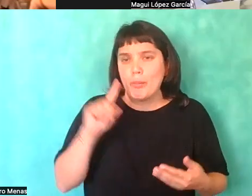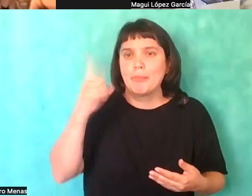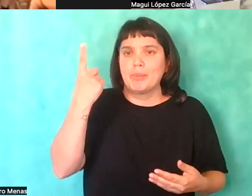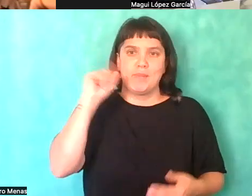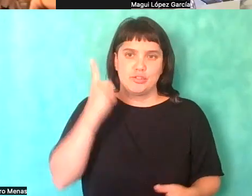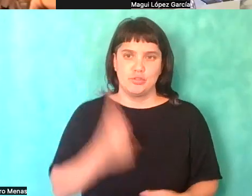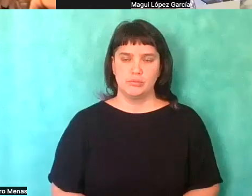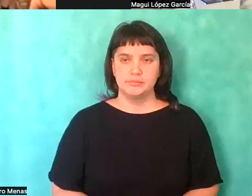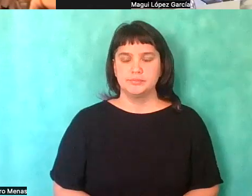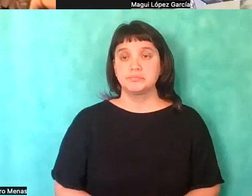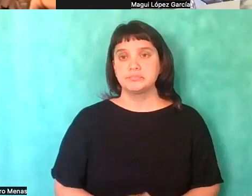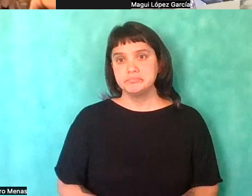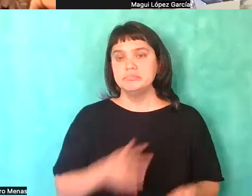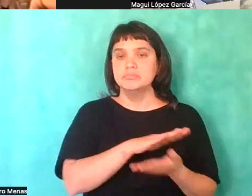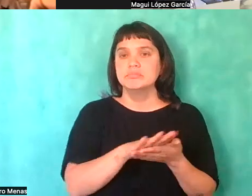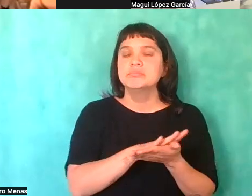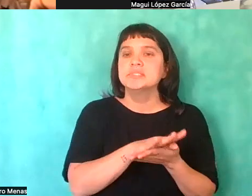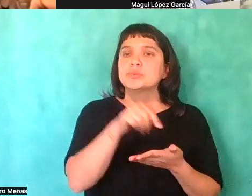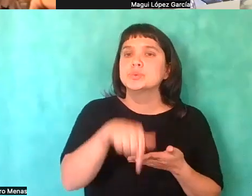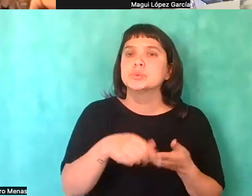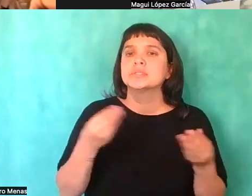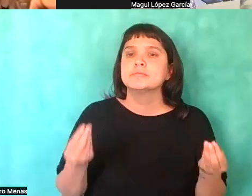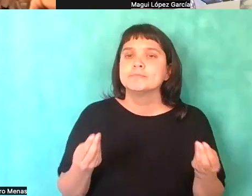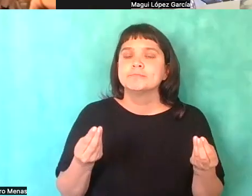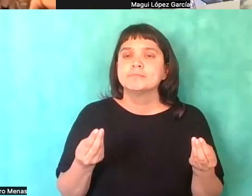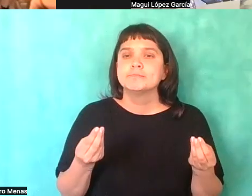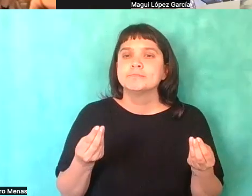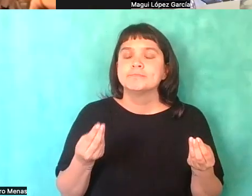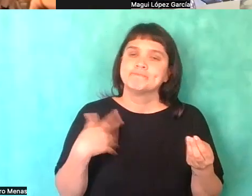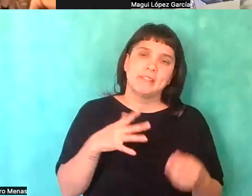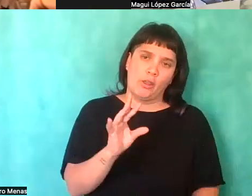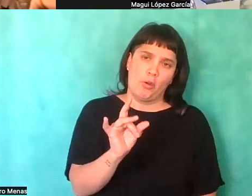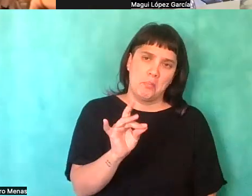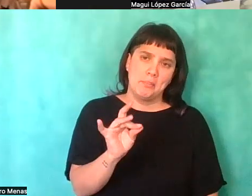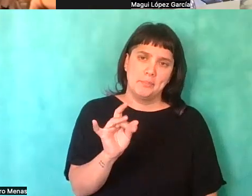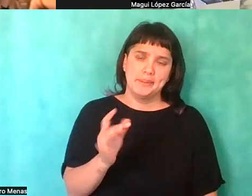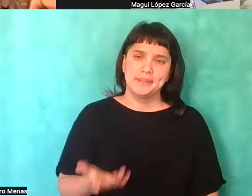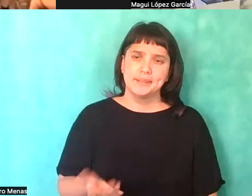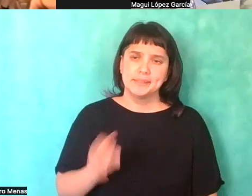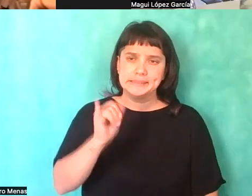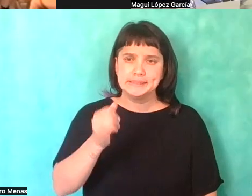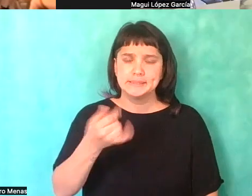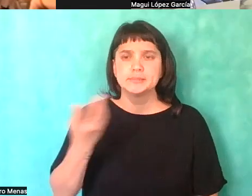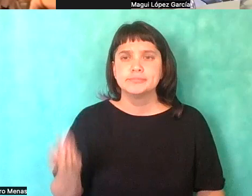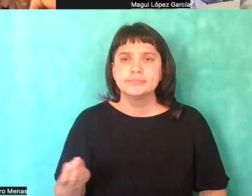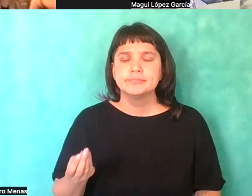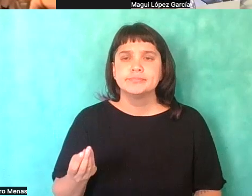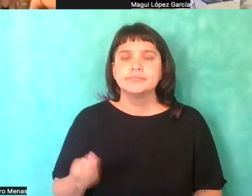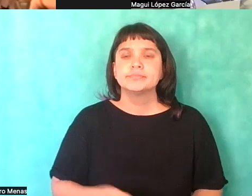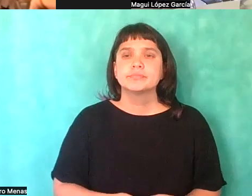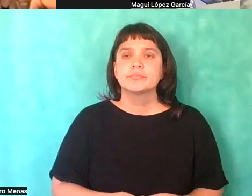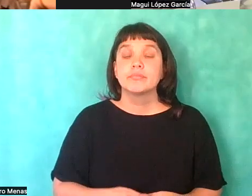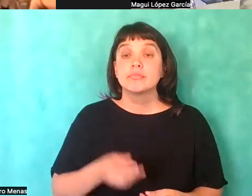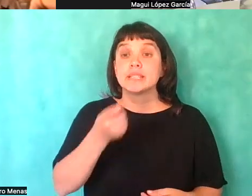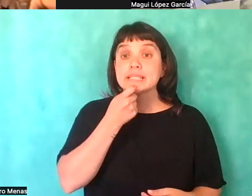Bueno, es una situación en la que suele ser bastante complicada porque lo que ocurre es que cuando un niño o